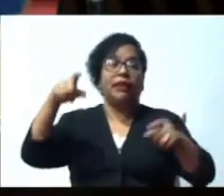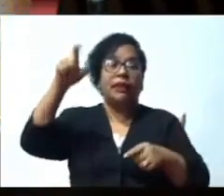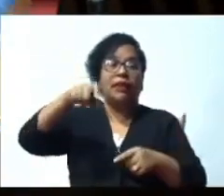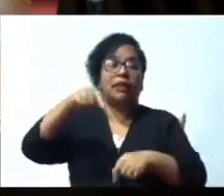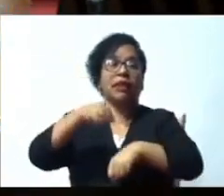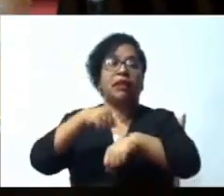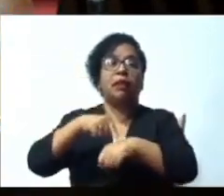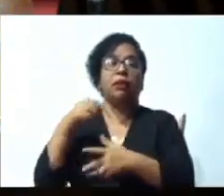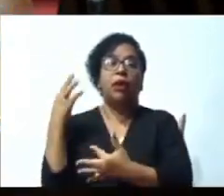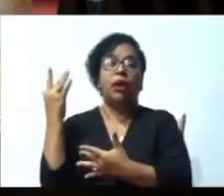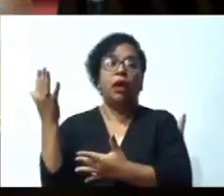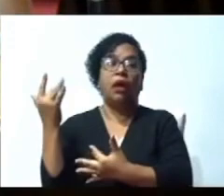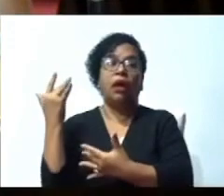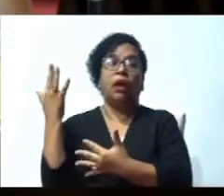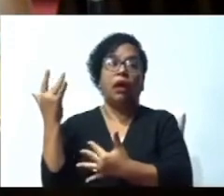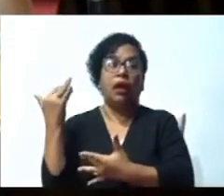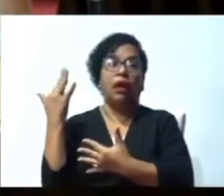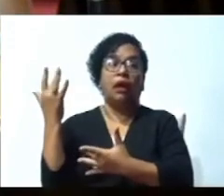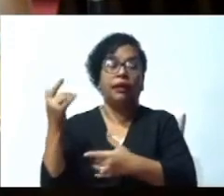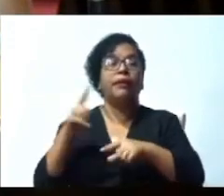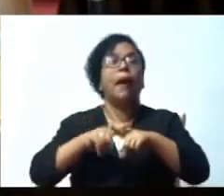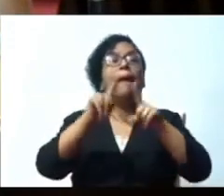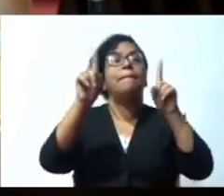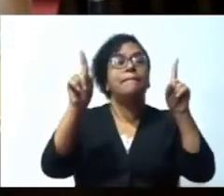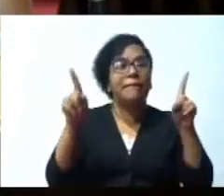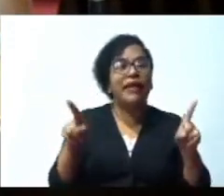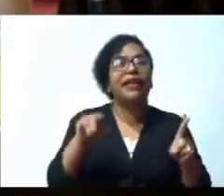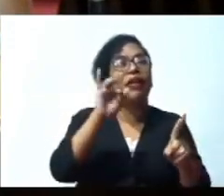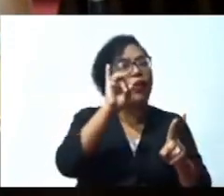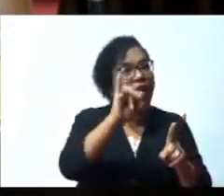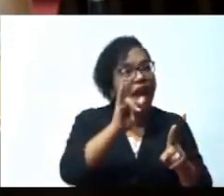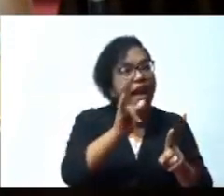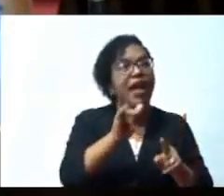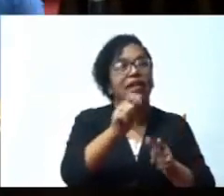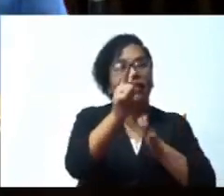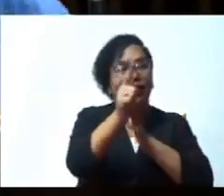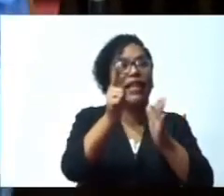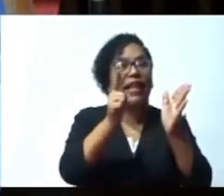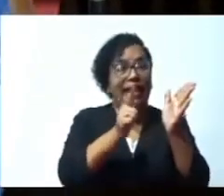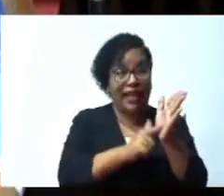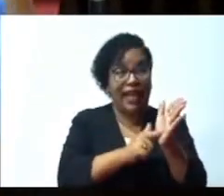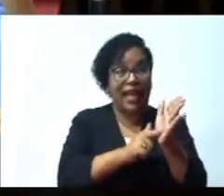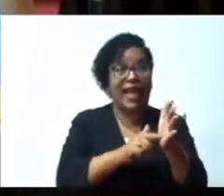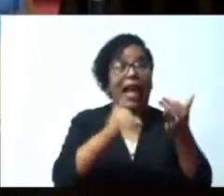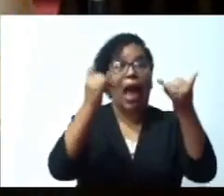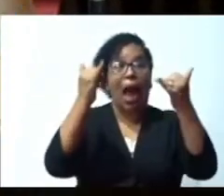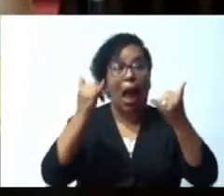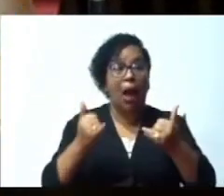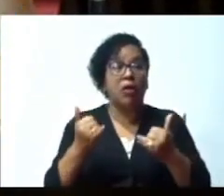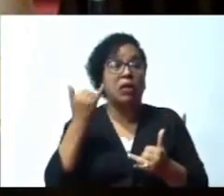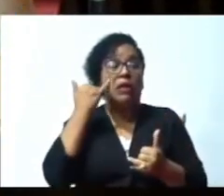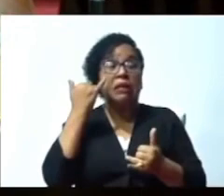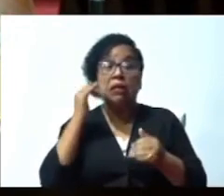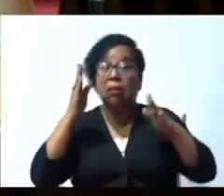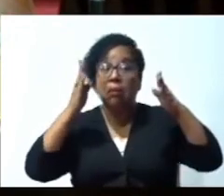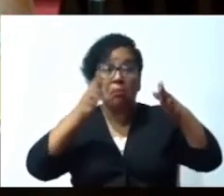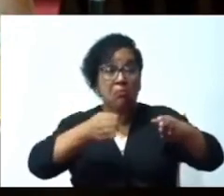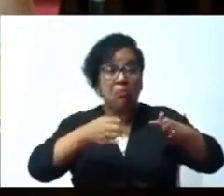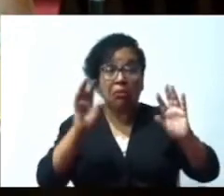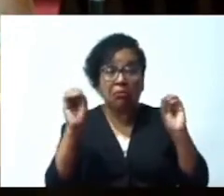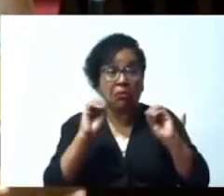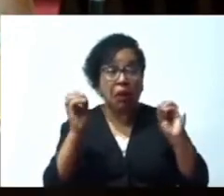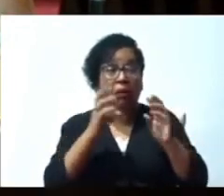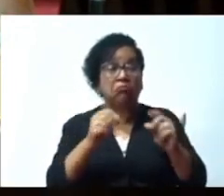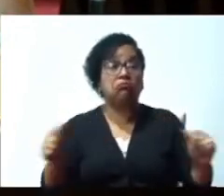Entonces esta iniciativa esa traba la elimina quien No atiende sus recursos Sencillamente aparición